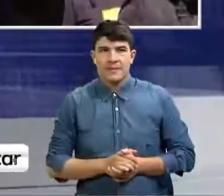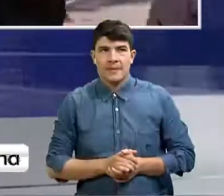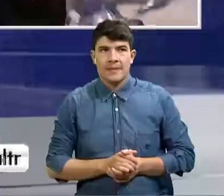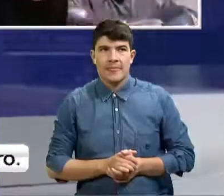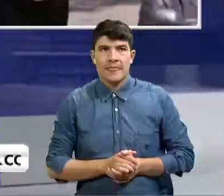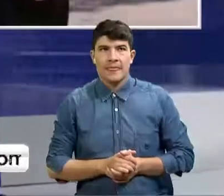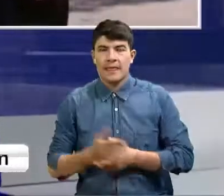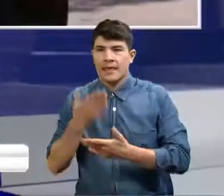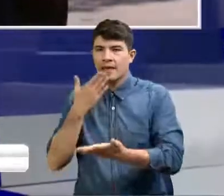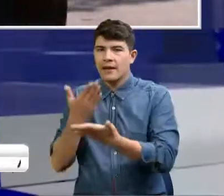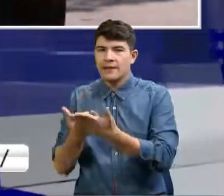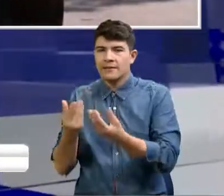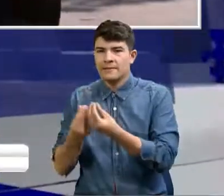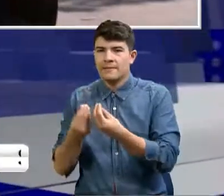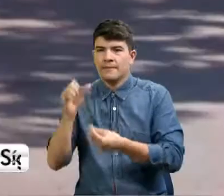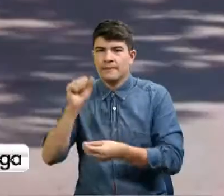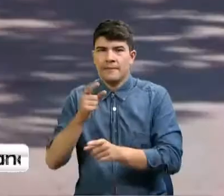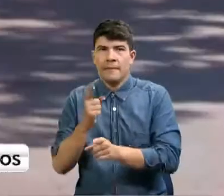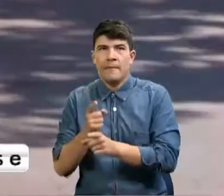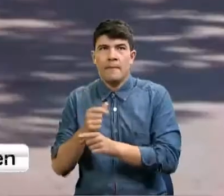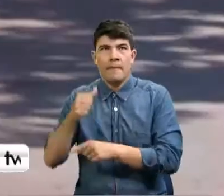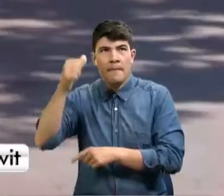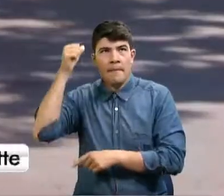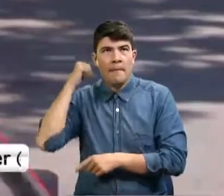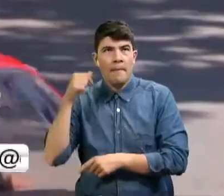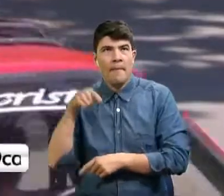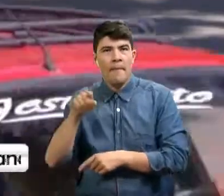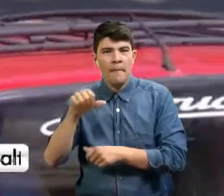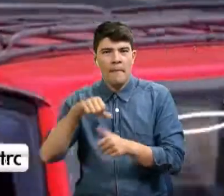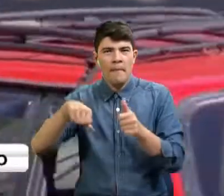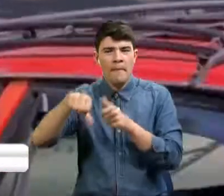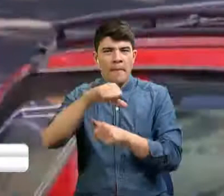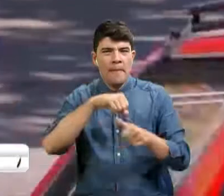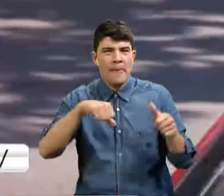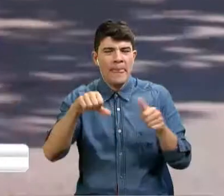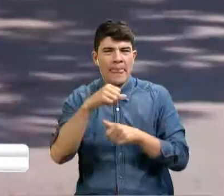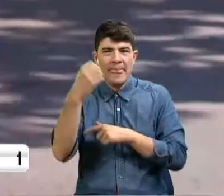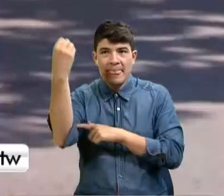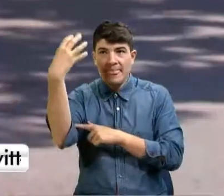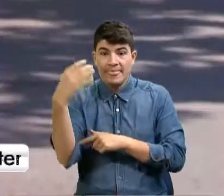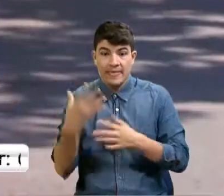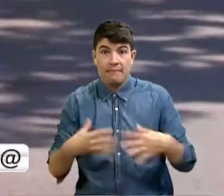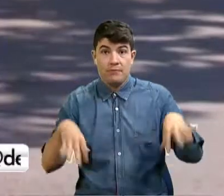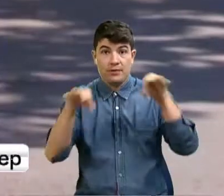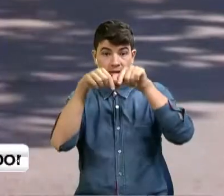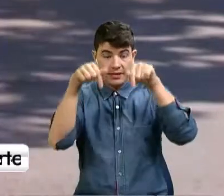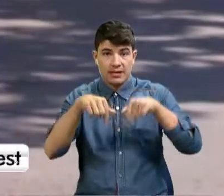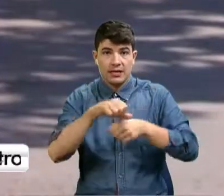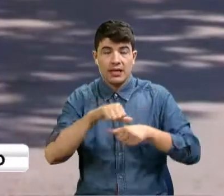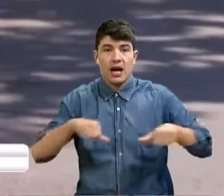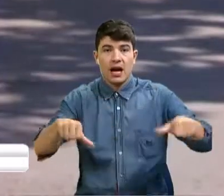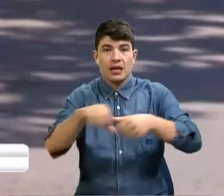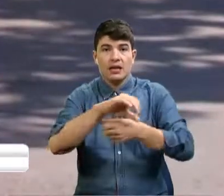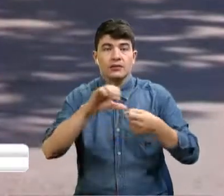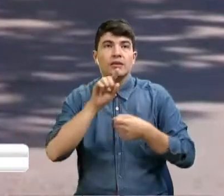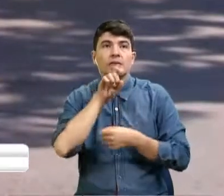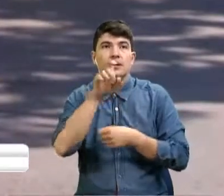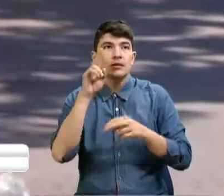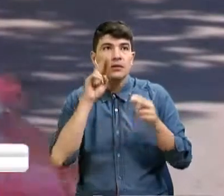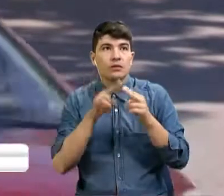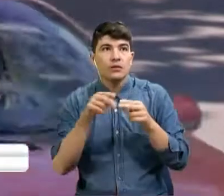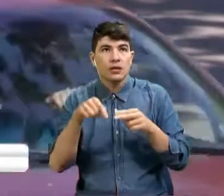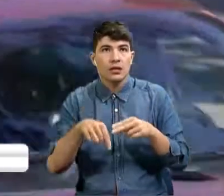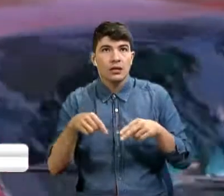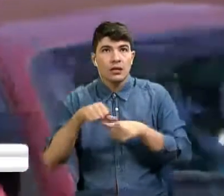gracias a compañeros en estudio pues a mi espalda está uno de los cruces semafóricos más importantes del área metropolitana de bucaramanga que se conoce como el